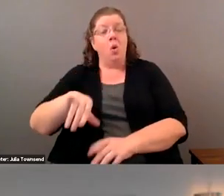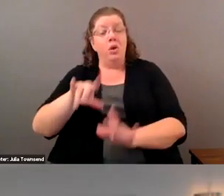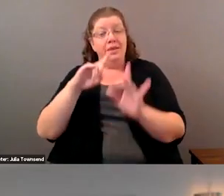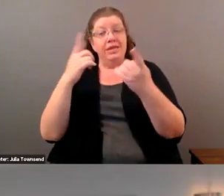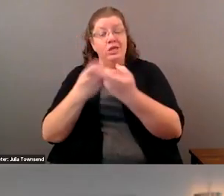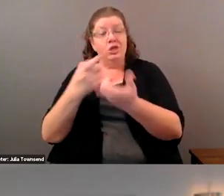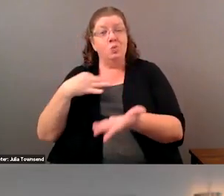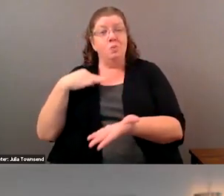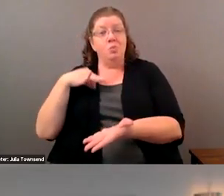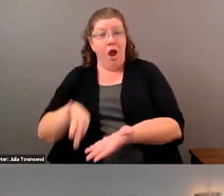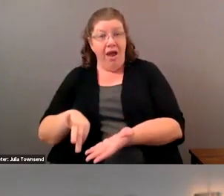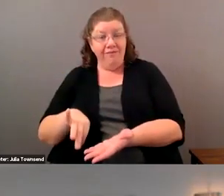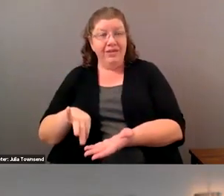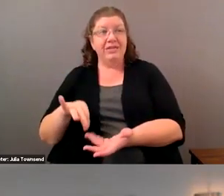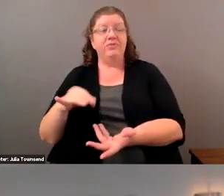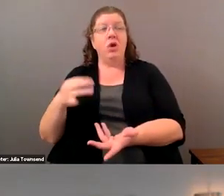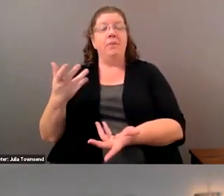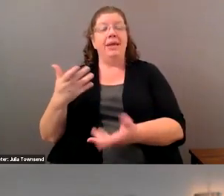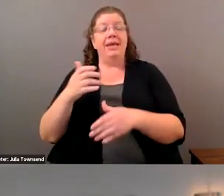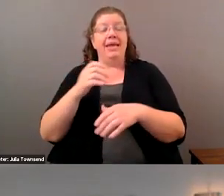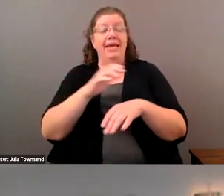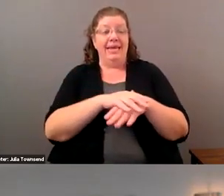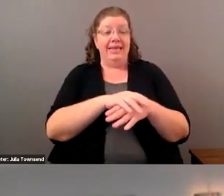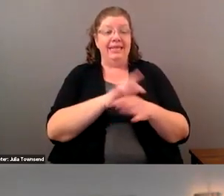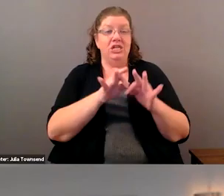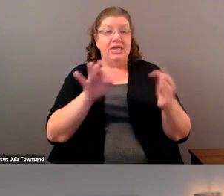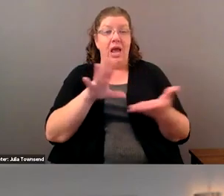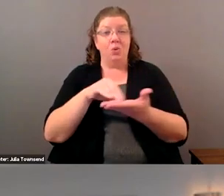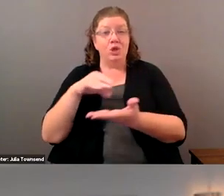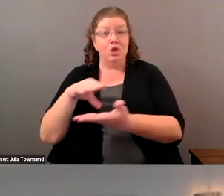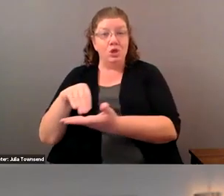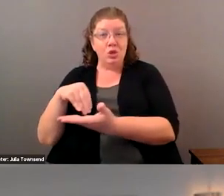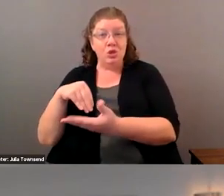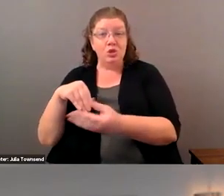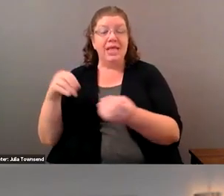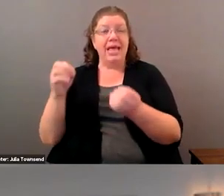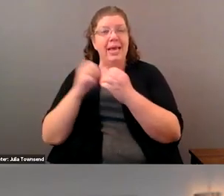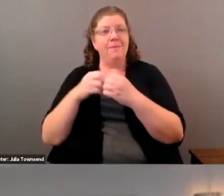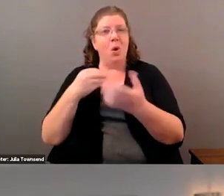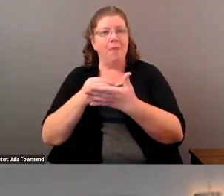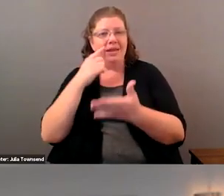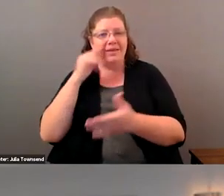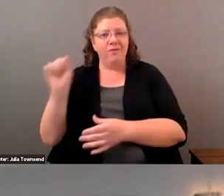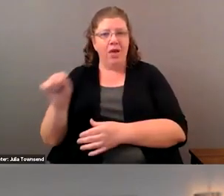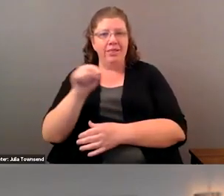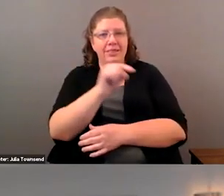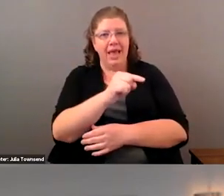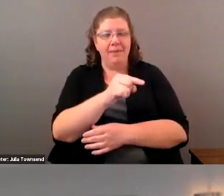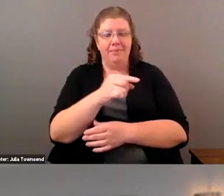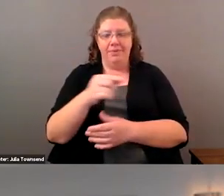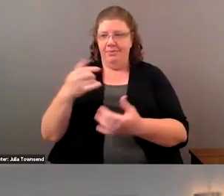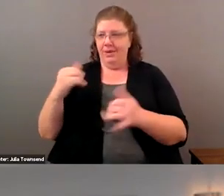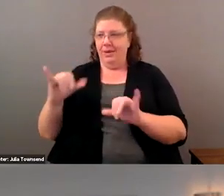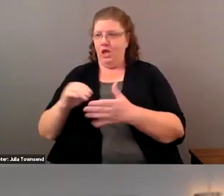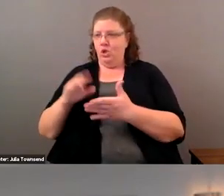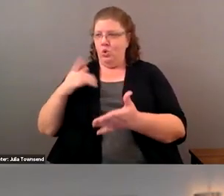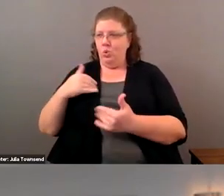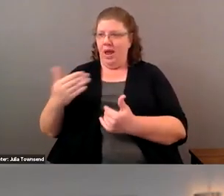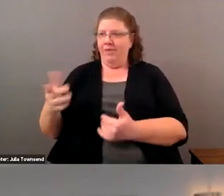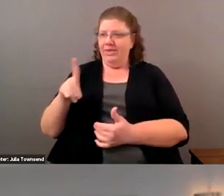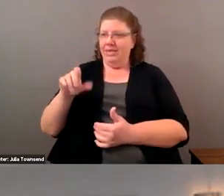con el idioma por distintas razones y también hago notar que el distrito lucra con los estudiantes que